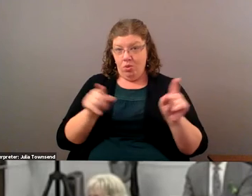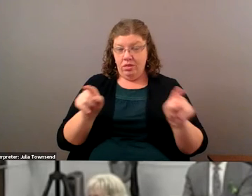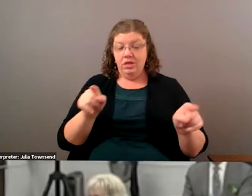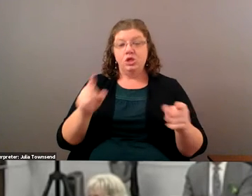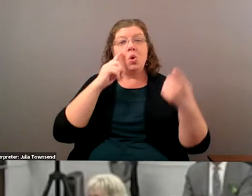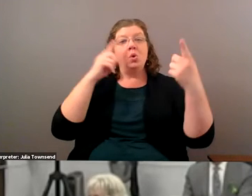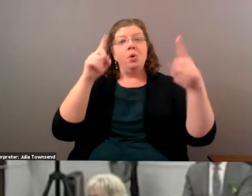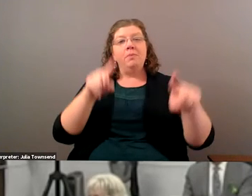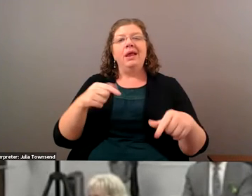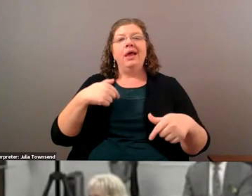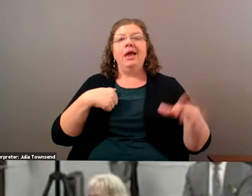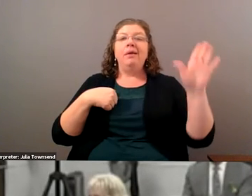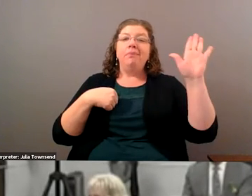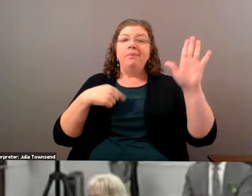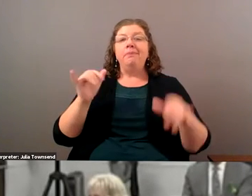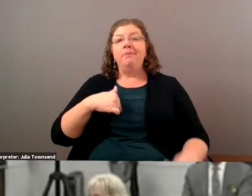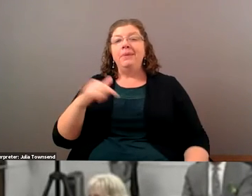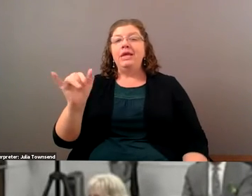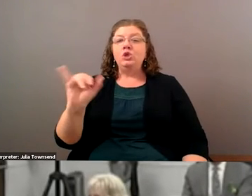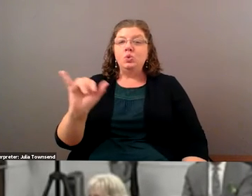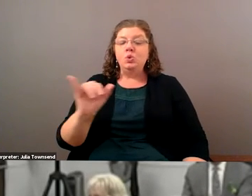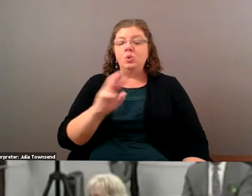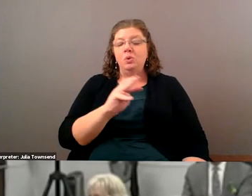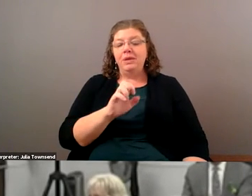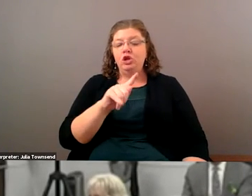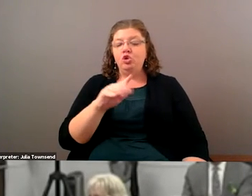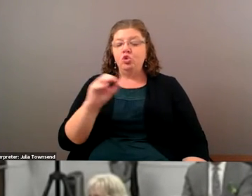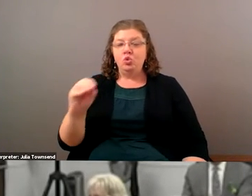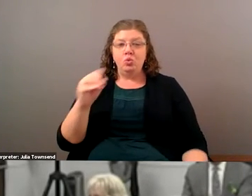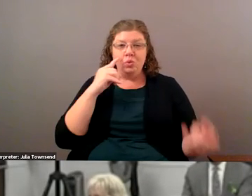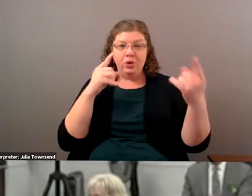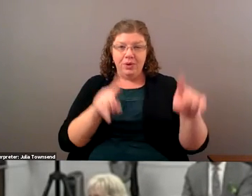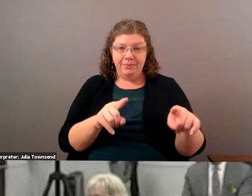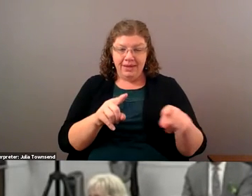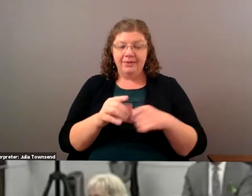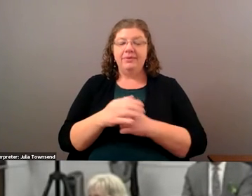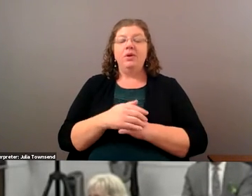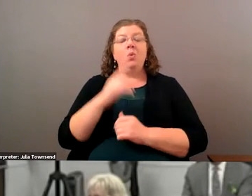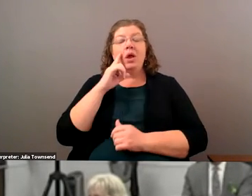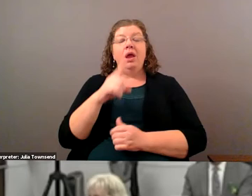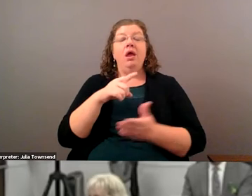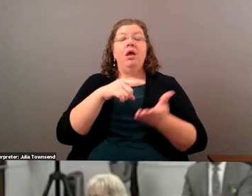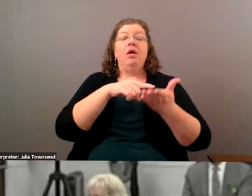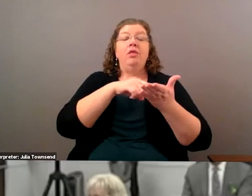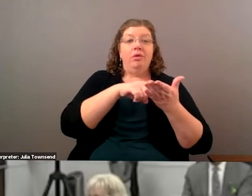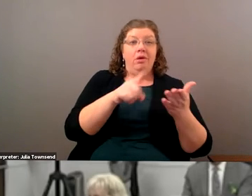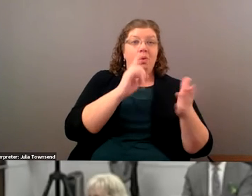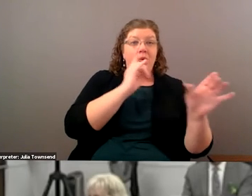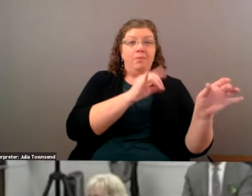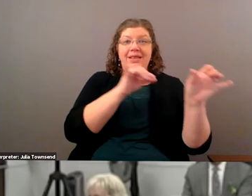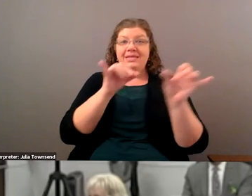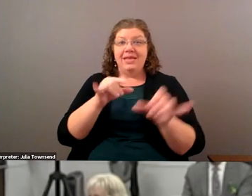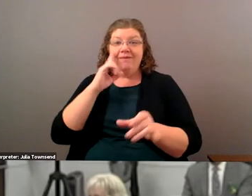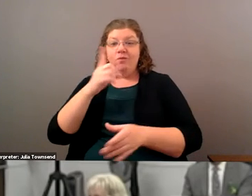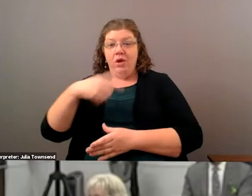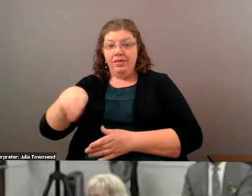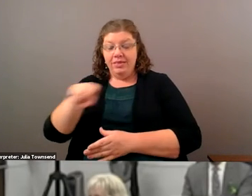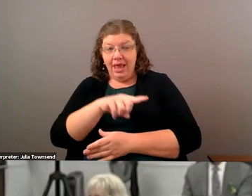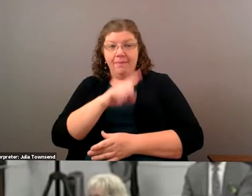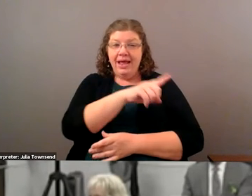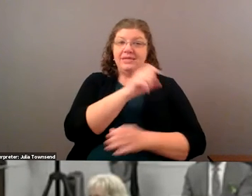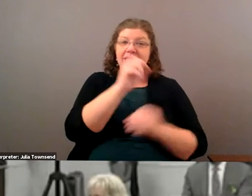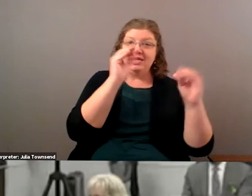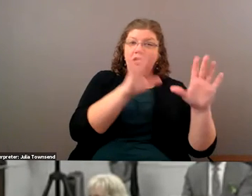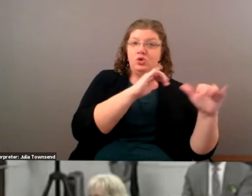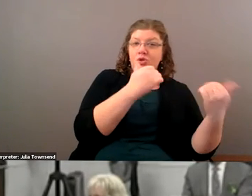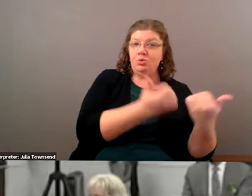Too, donde esta compensación se hace extensiva a lo que mismo que hicimos para SBTA. Así que está ante ustedes para